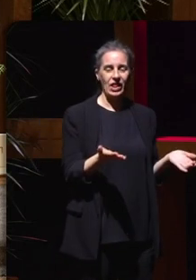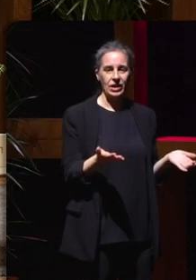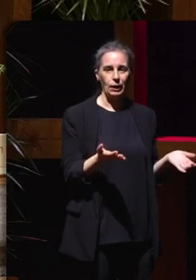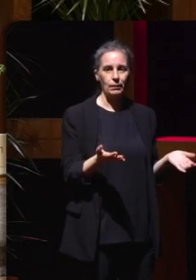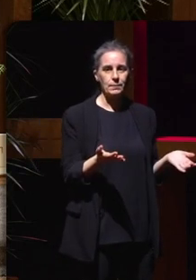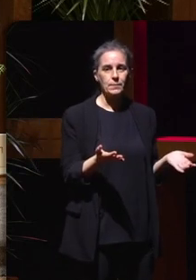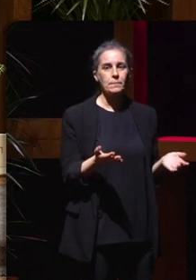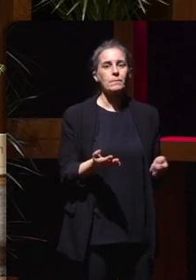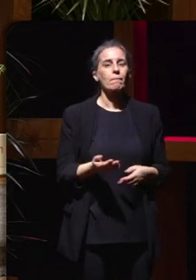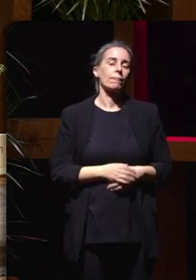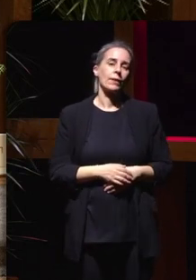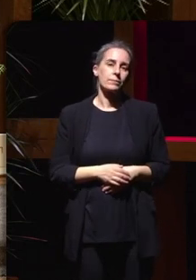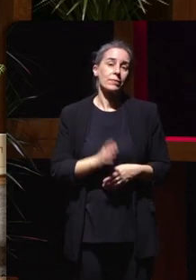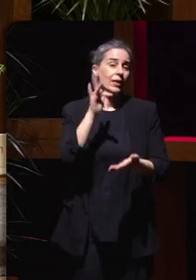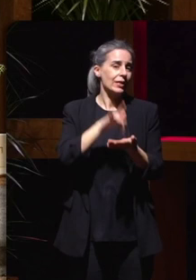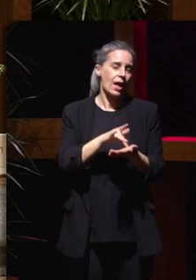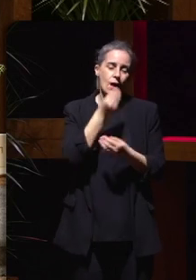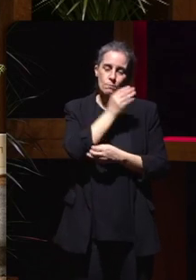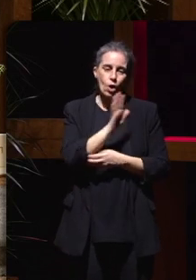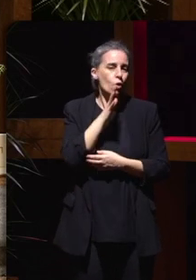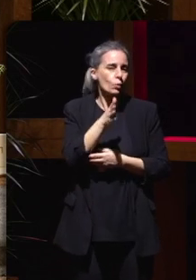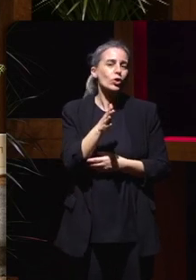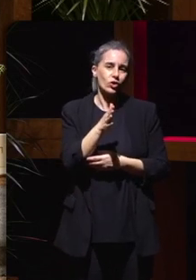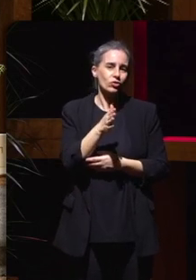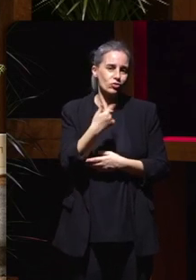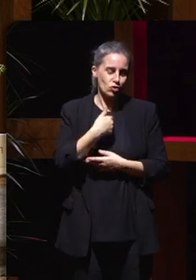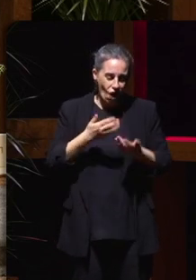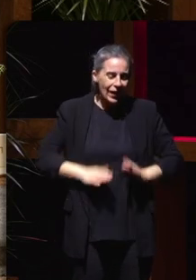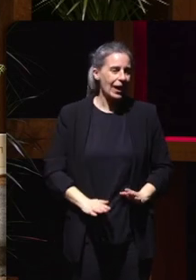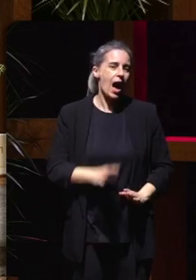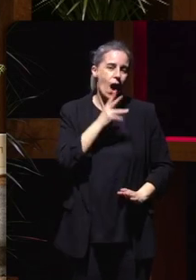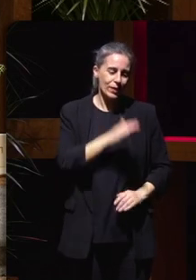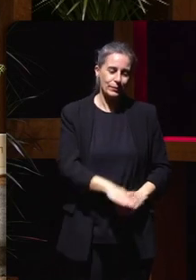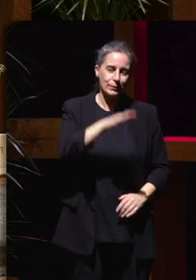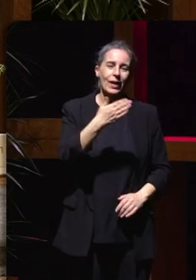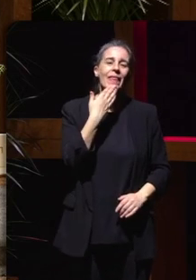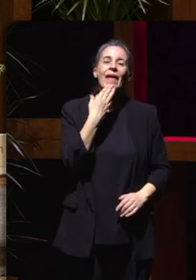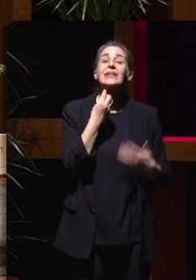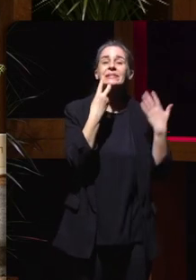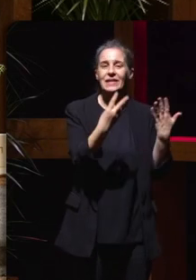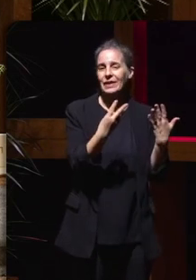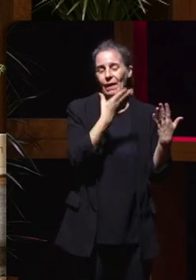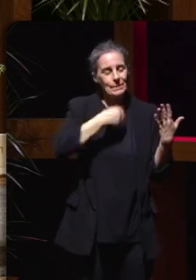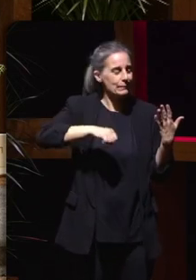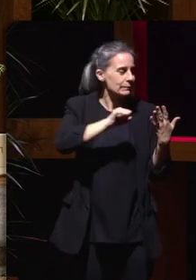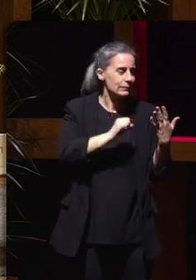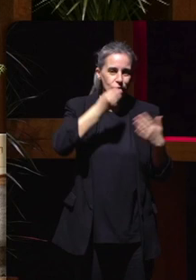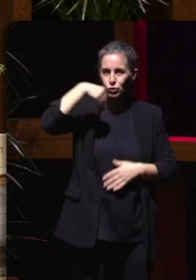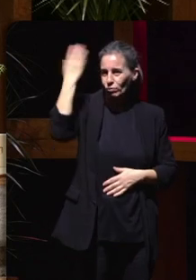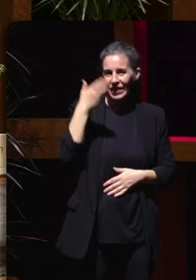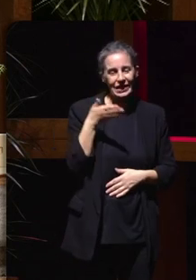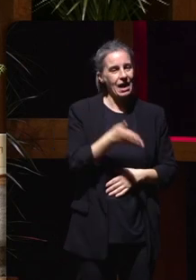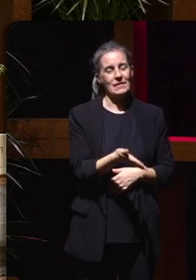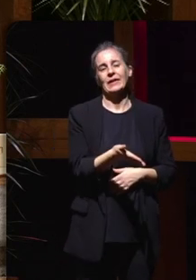o mayor día de la misma vida evidente porque tenía una fila que tenga casi siete años y que una pava estupenda está mal que lo diga pero de verdad de que si me acognice de saberes que una tía